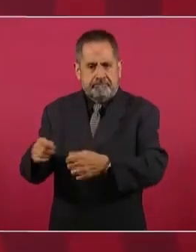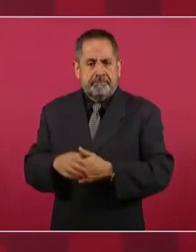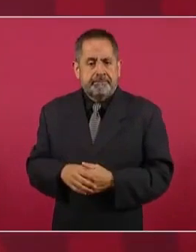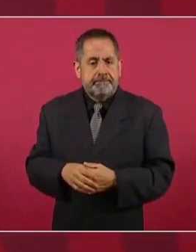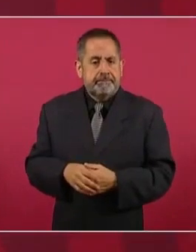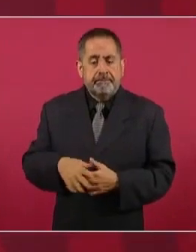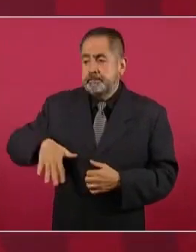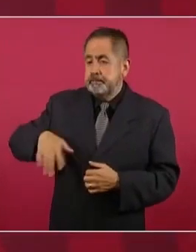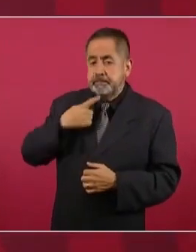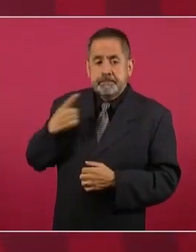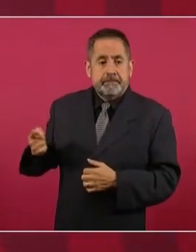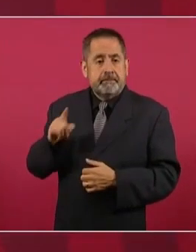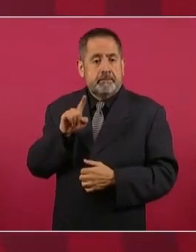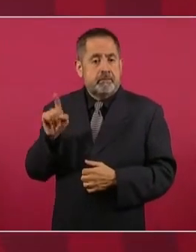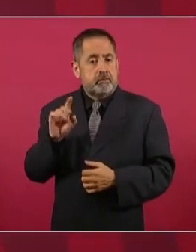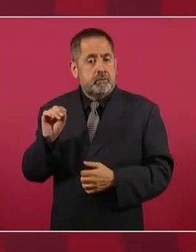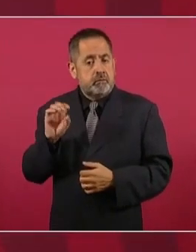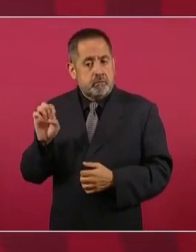Zoé,